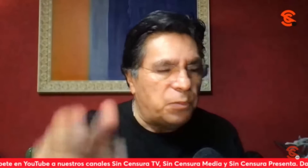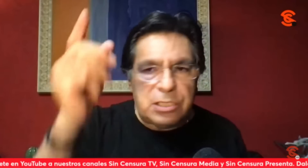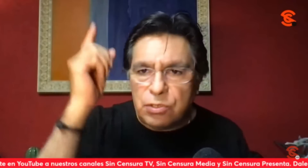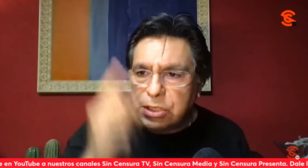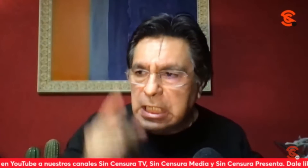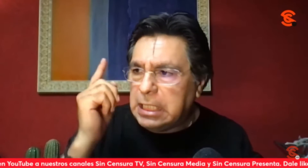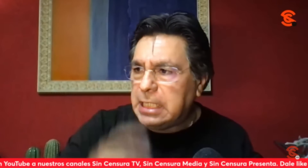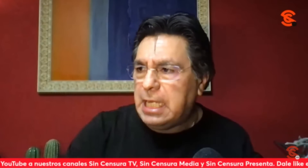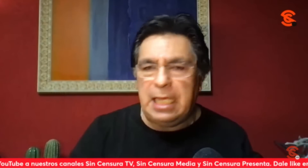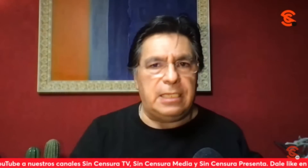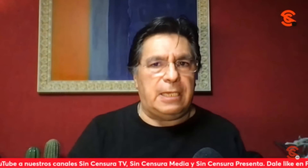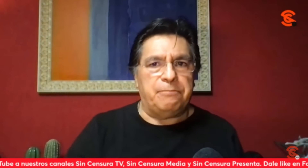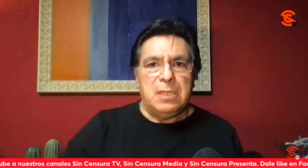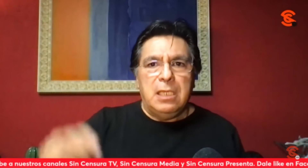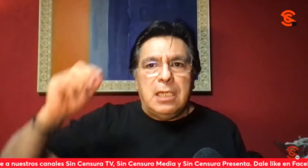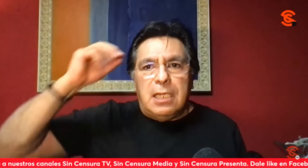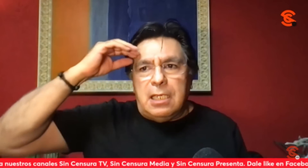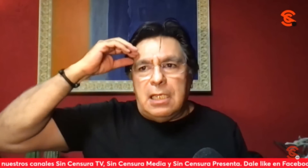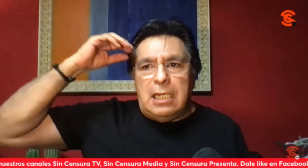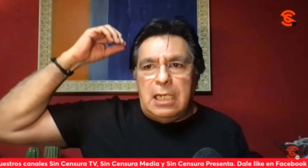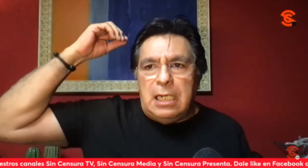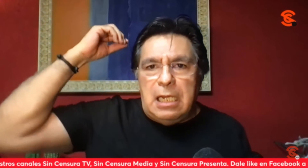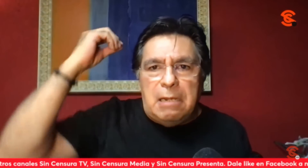del aeropuerto está inclinada,